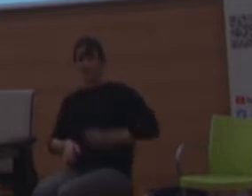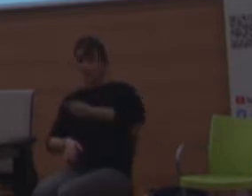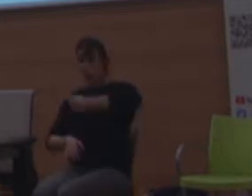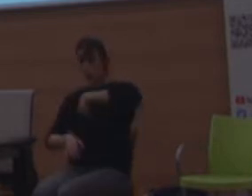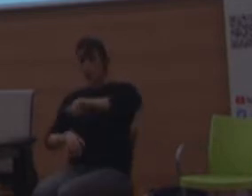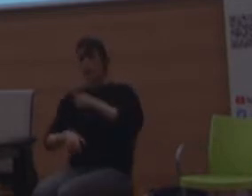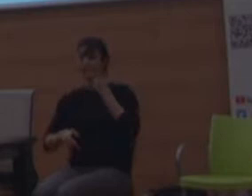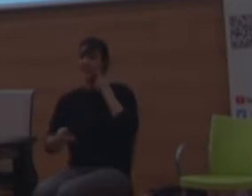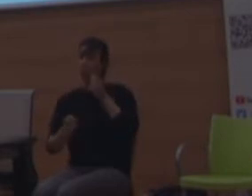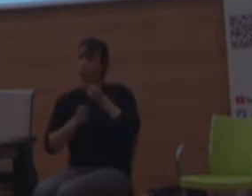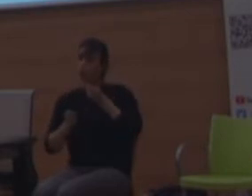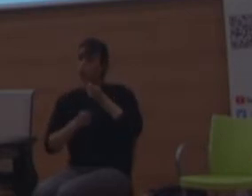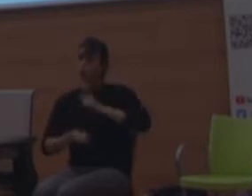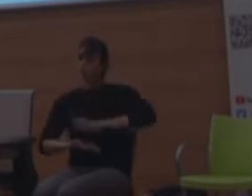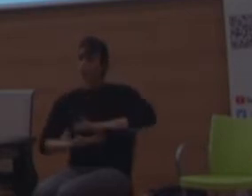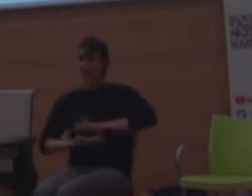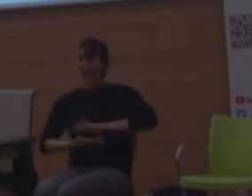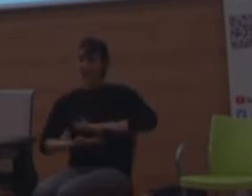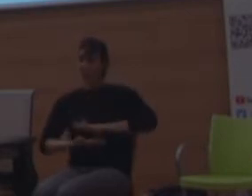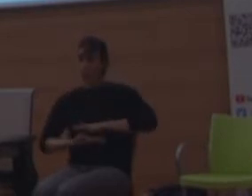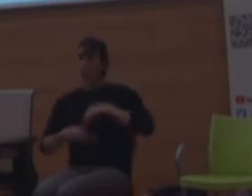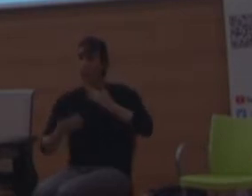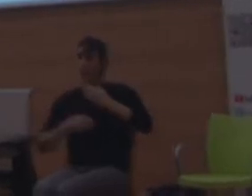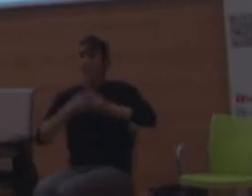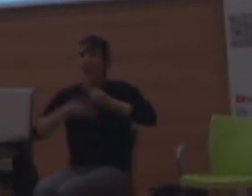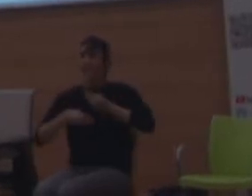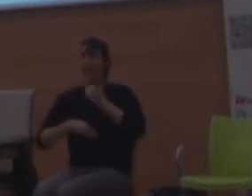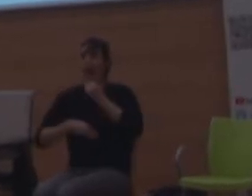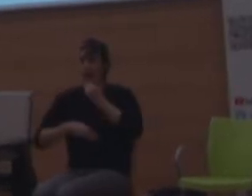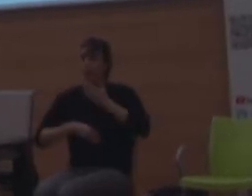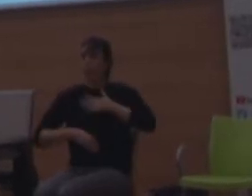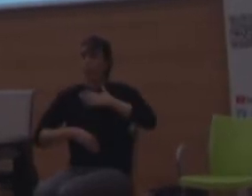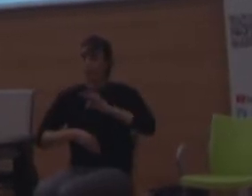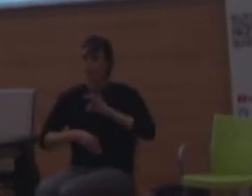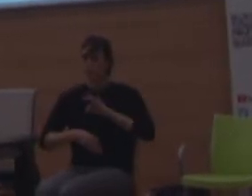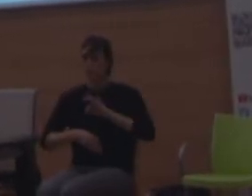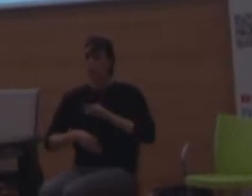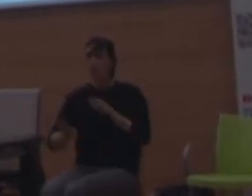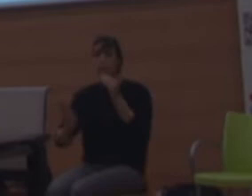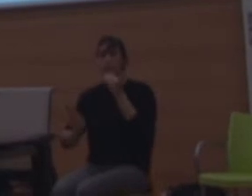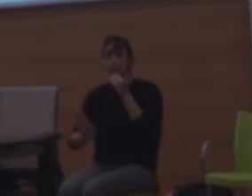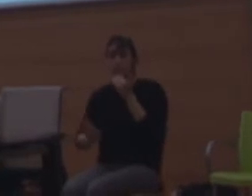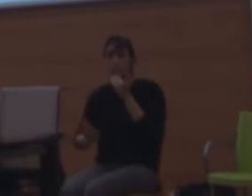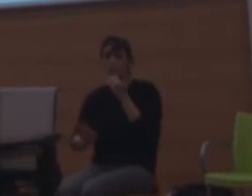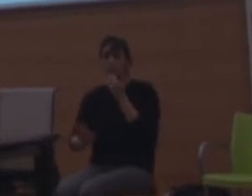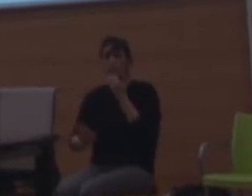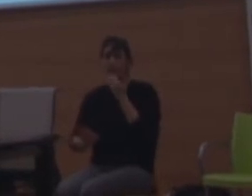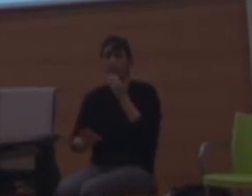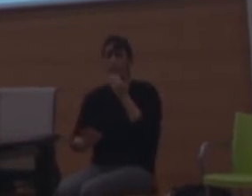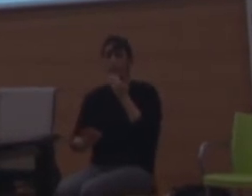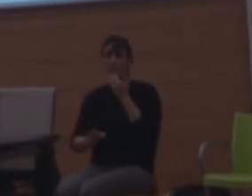control metabólico vamos a poder actuar. No vamos a poder actuar sobre la duración